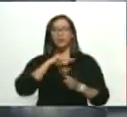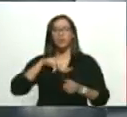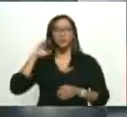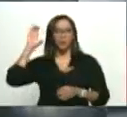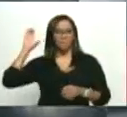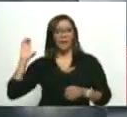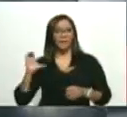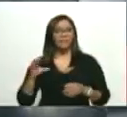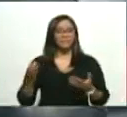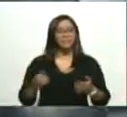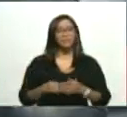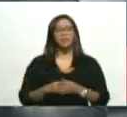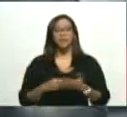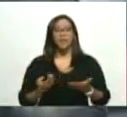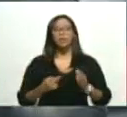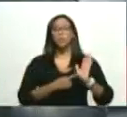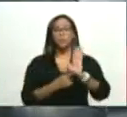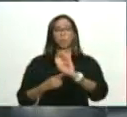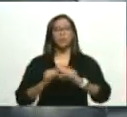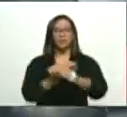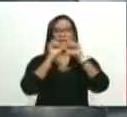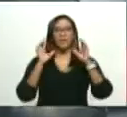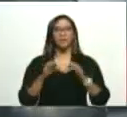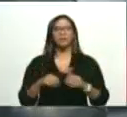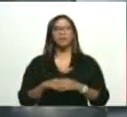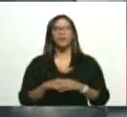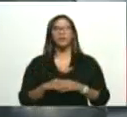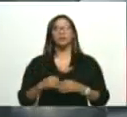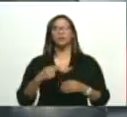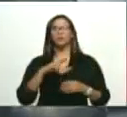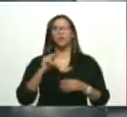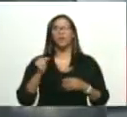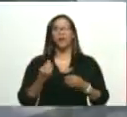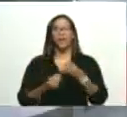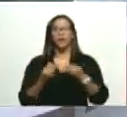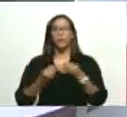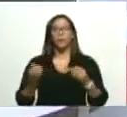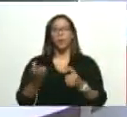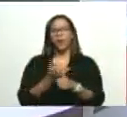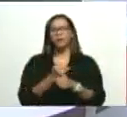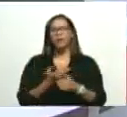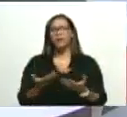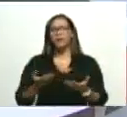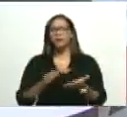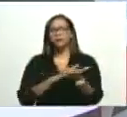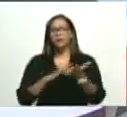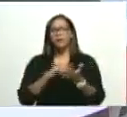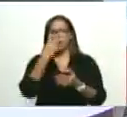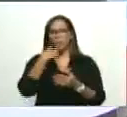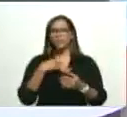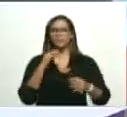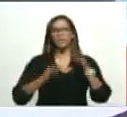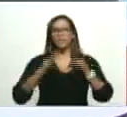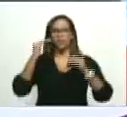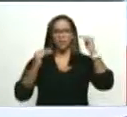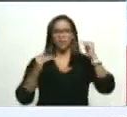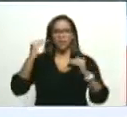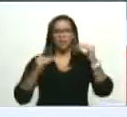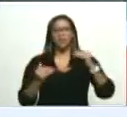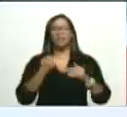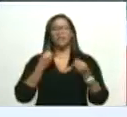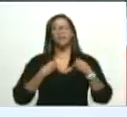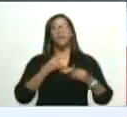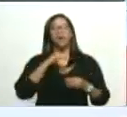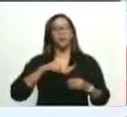países, ¿no? Y colocar muy claramente el hecho de que no hay cómo enfrentar la pobreza, la desigualdad, la injusticia y la violencia que vivimos en nuestro